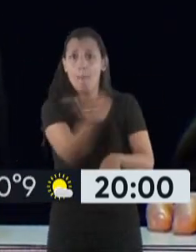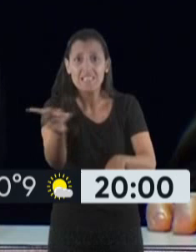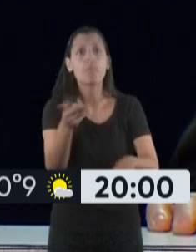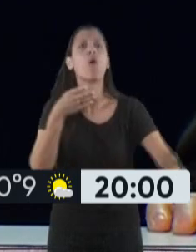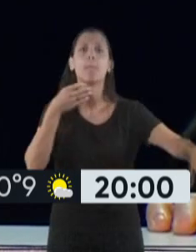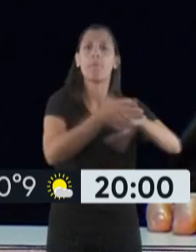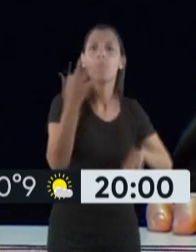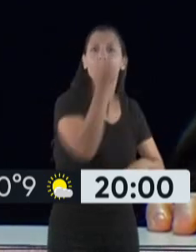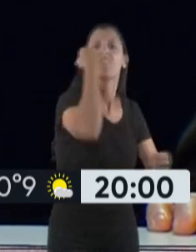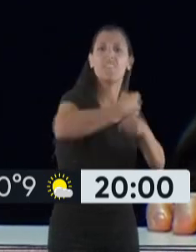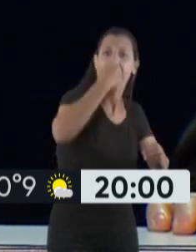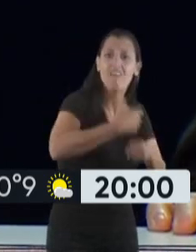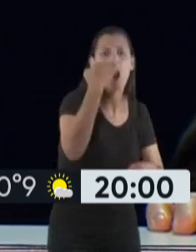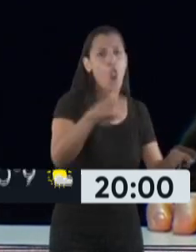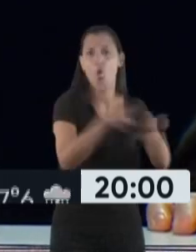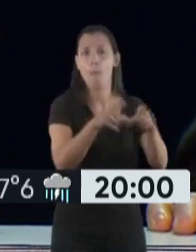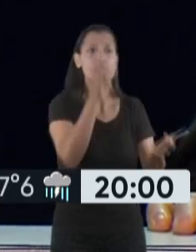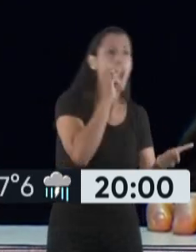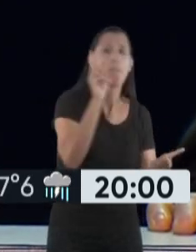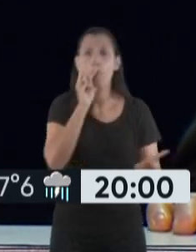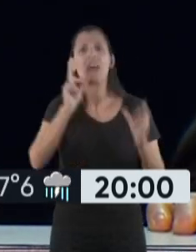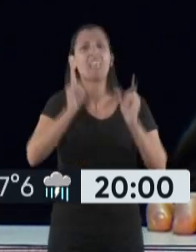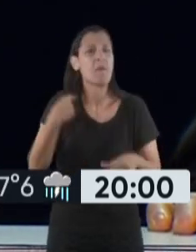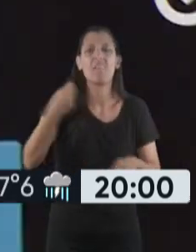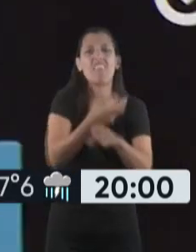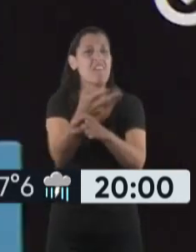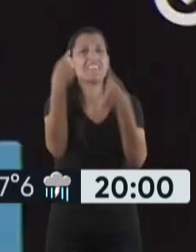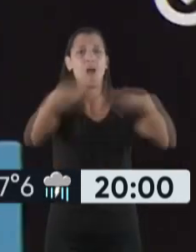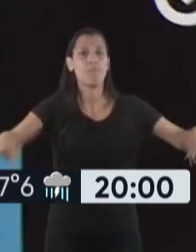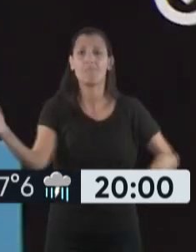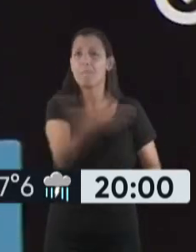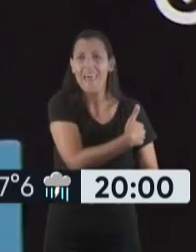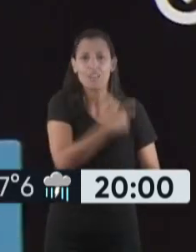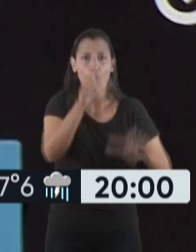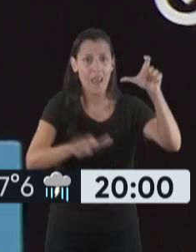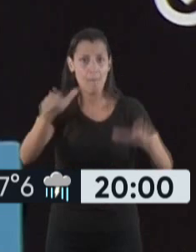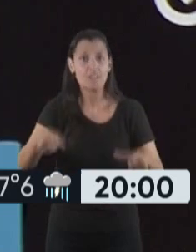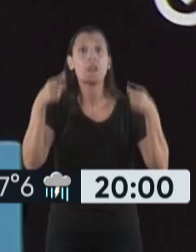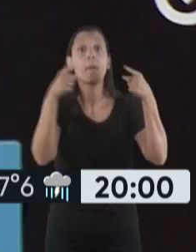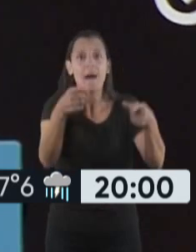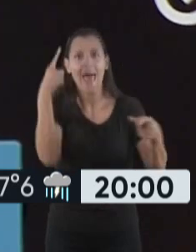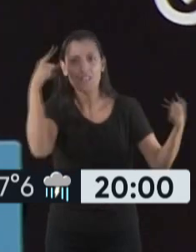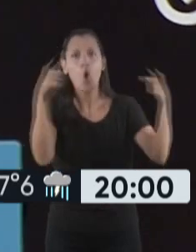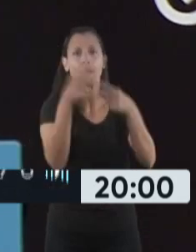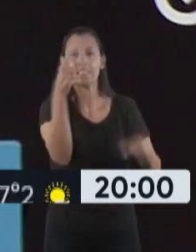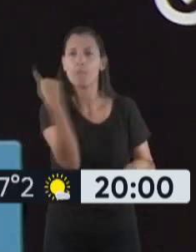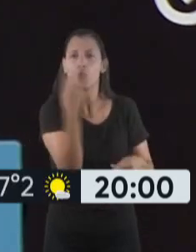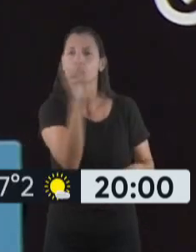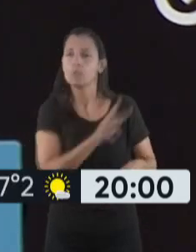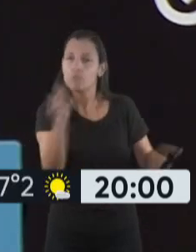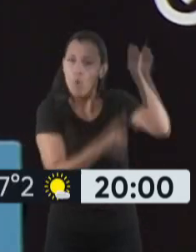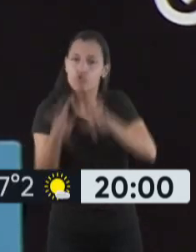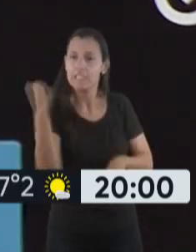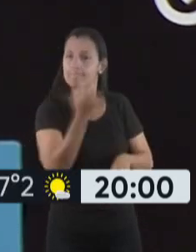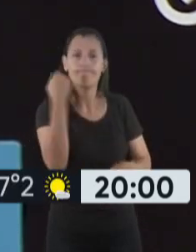acceso al trabajo sea igual para una mujer, para un hombre y para cualquier diversidad. Para eso tenemos que trabajar.